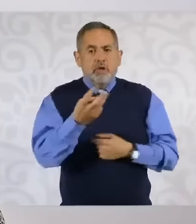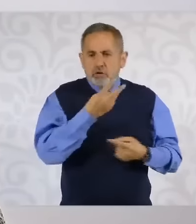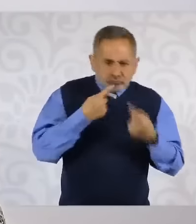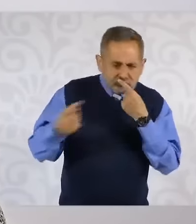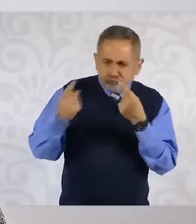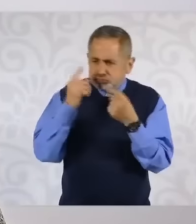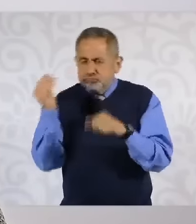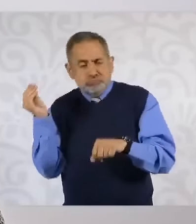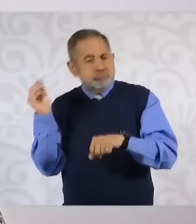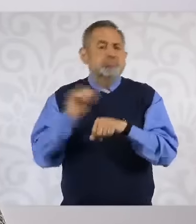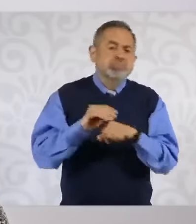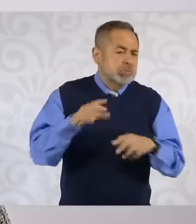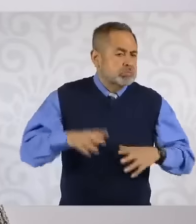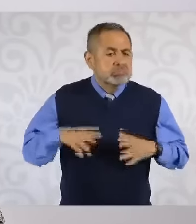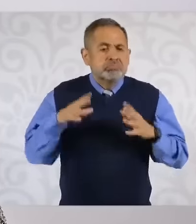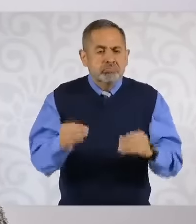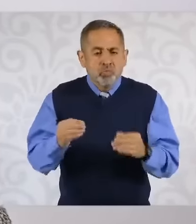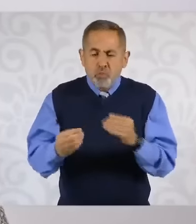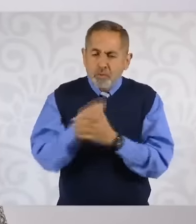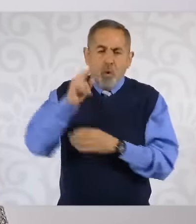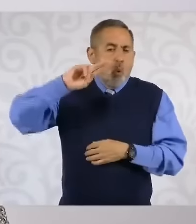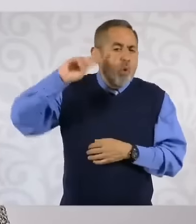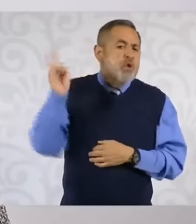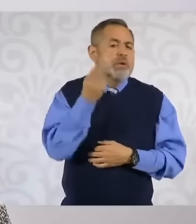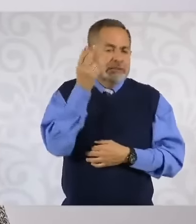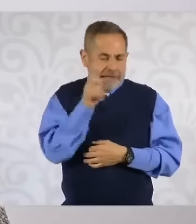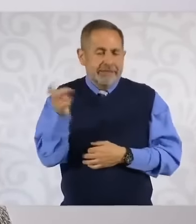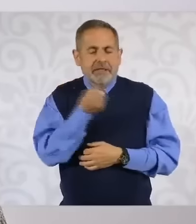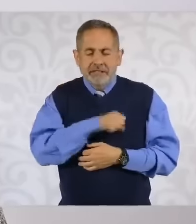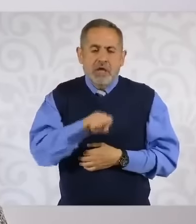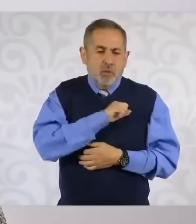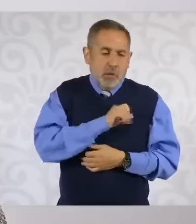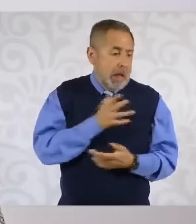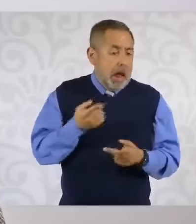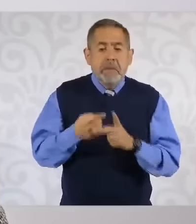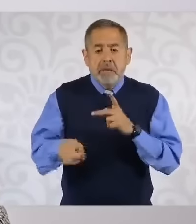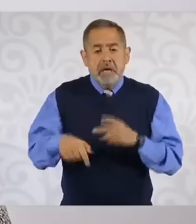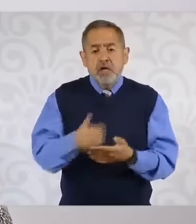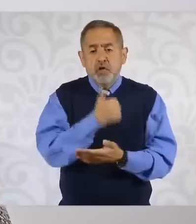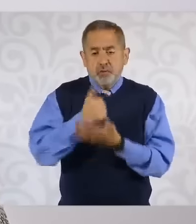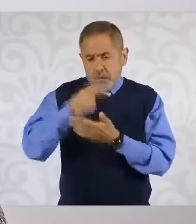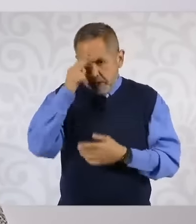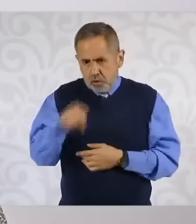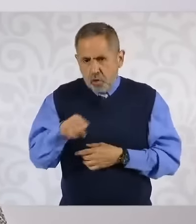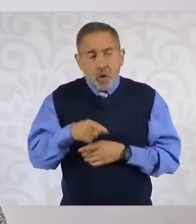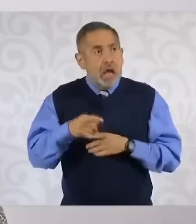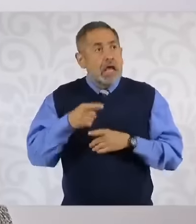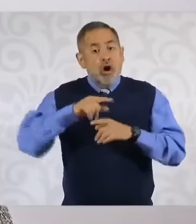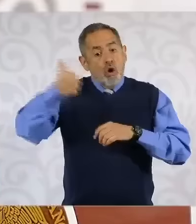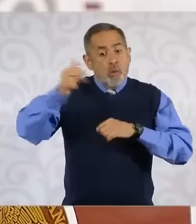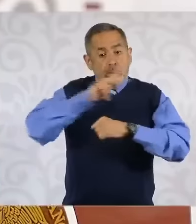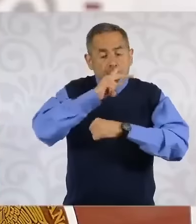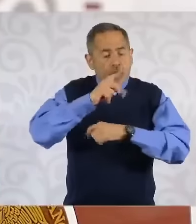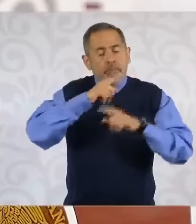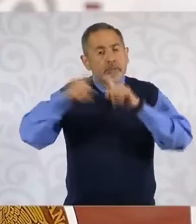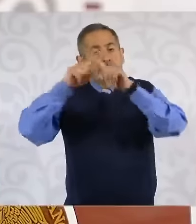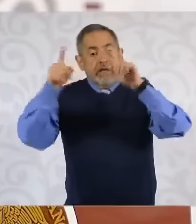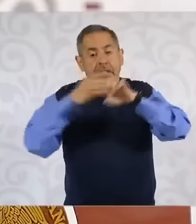forma. Y ahora la universidad que se inicia en la Ciudad de México, pero que tiene estudiantes de todo el país que